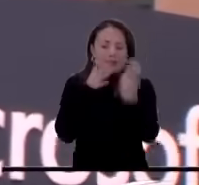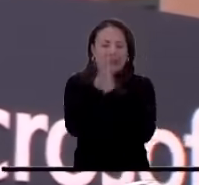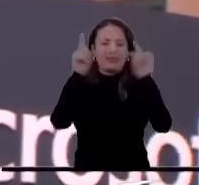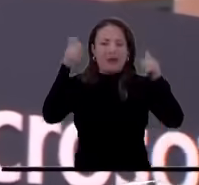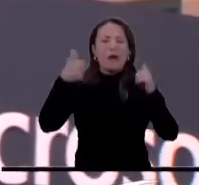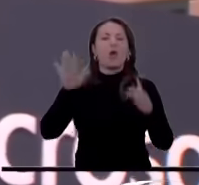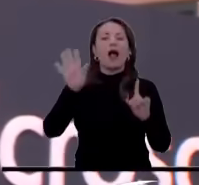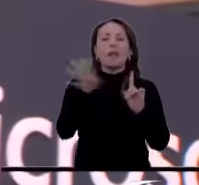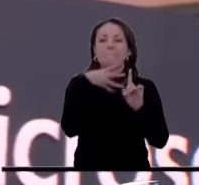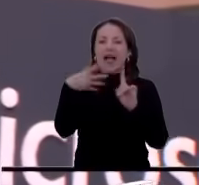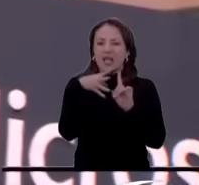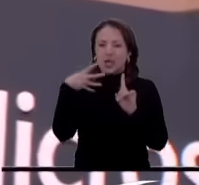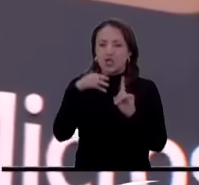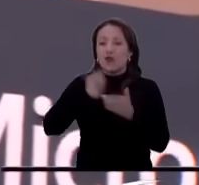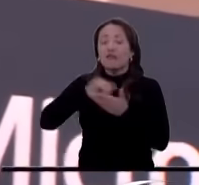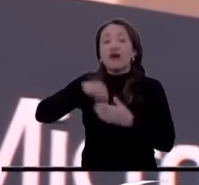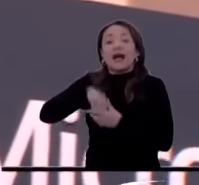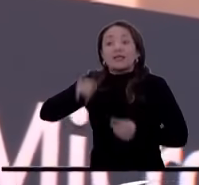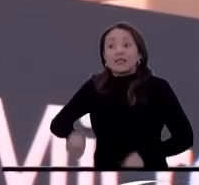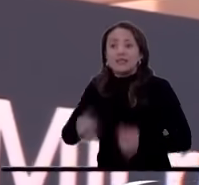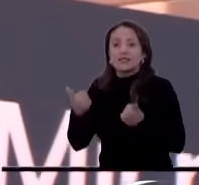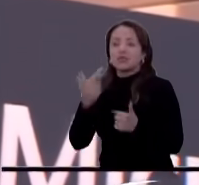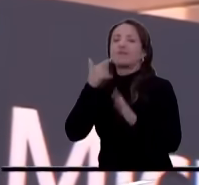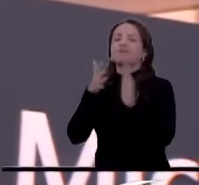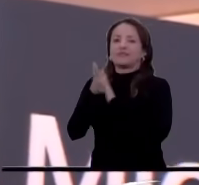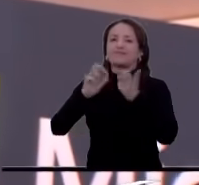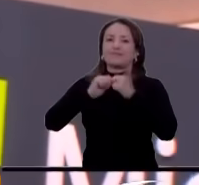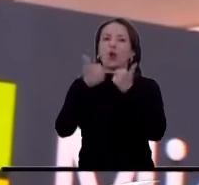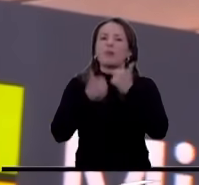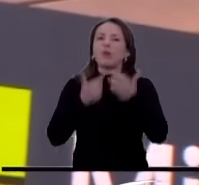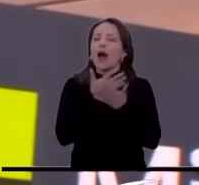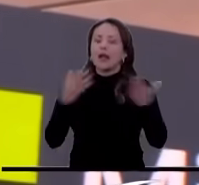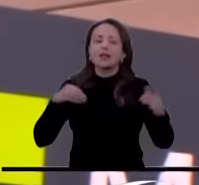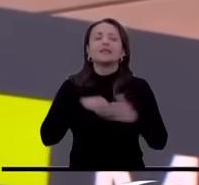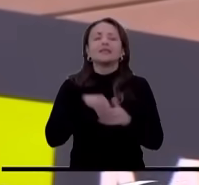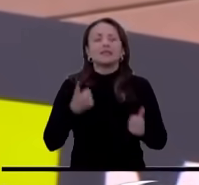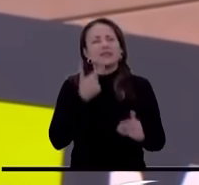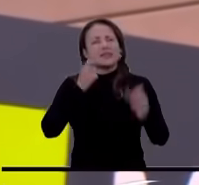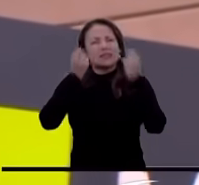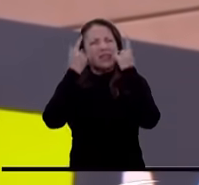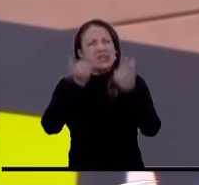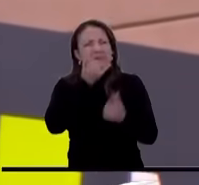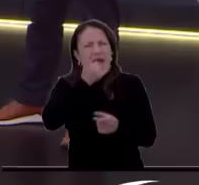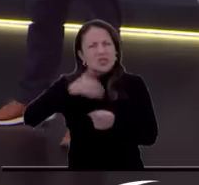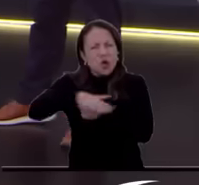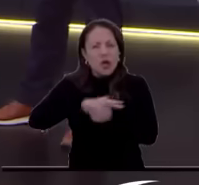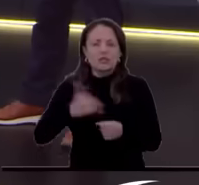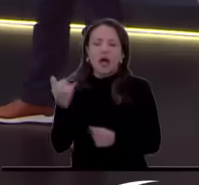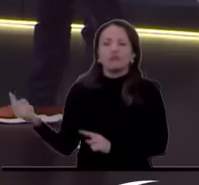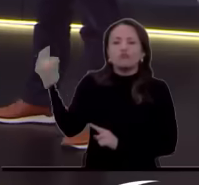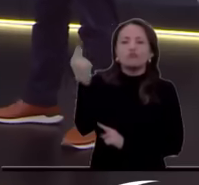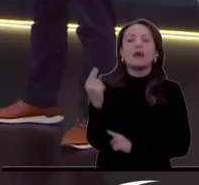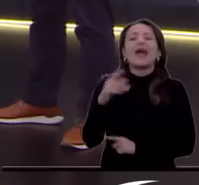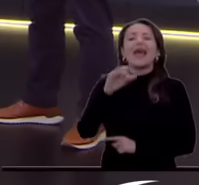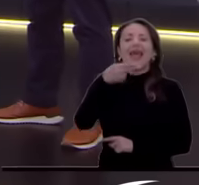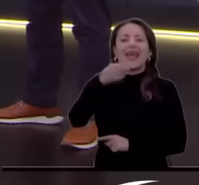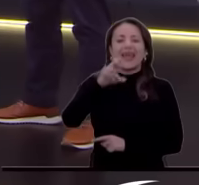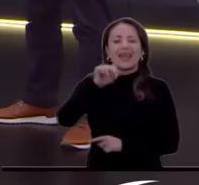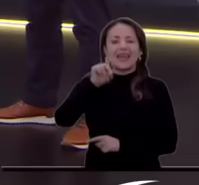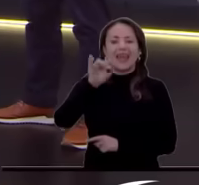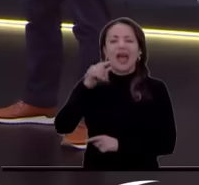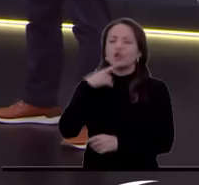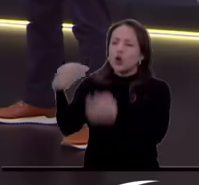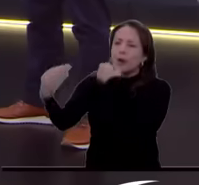a propósito de esta falla en el sistema de Microsoft queremos entender mejor lo que pasó para esto nos acompaña Hernando Paniagua vicepresidente